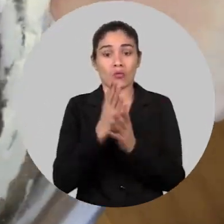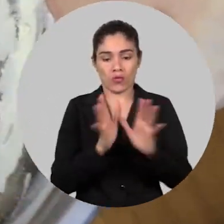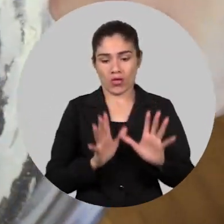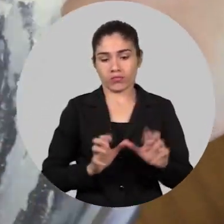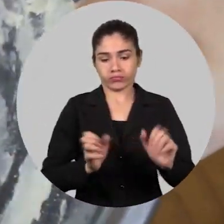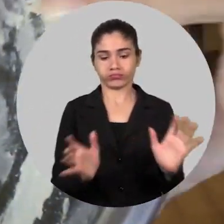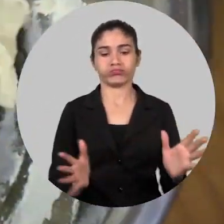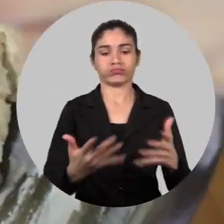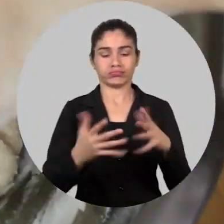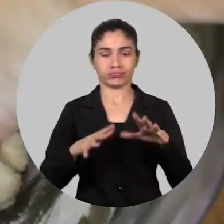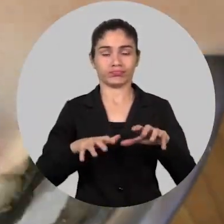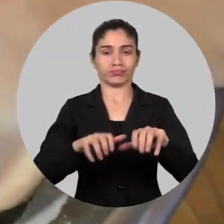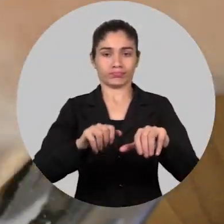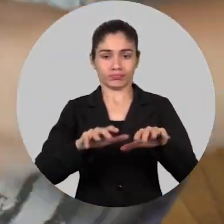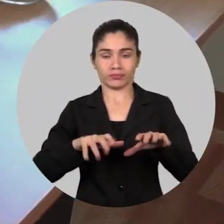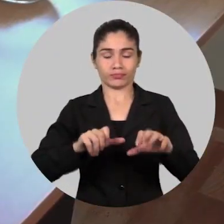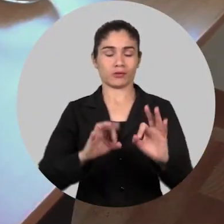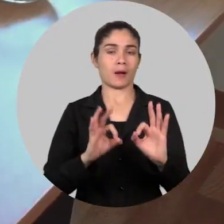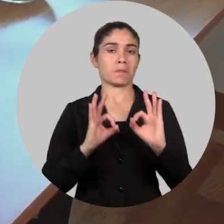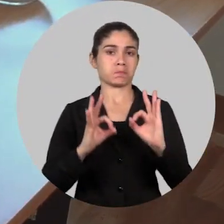para que tenga más fuerza.